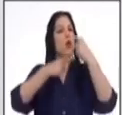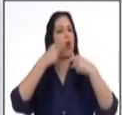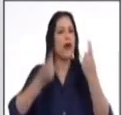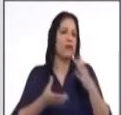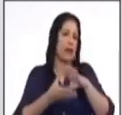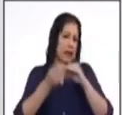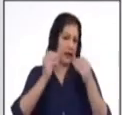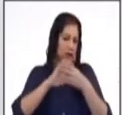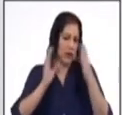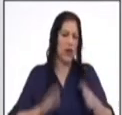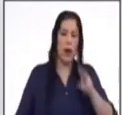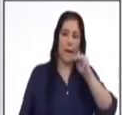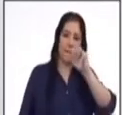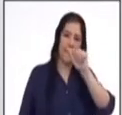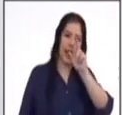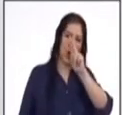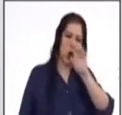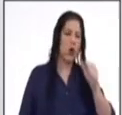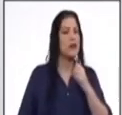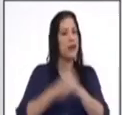historiador Marcos Cueto,